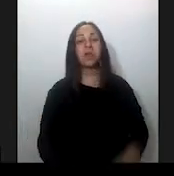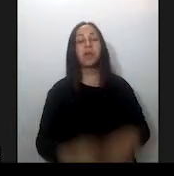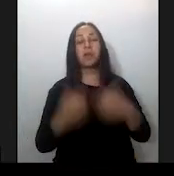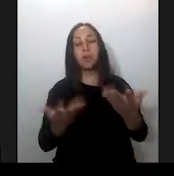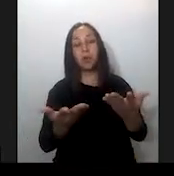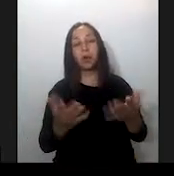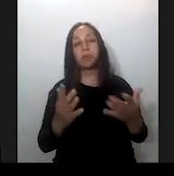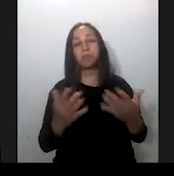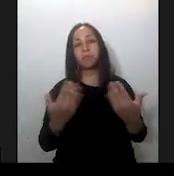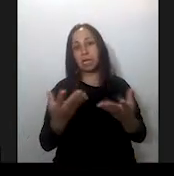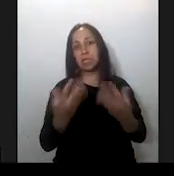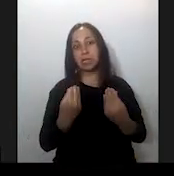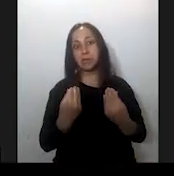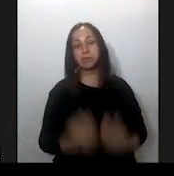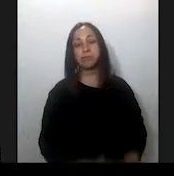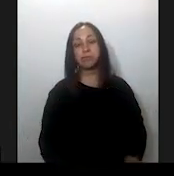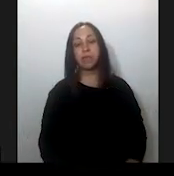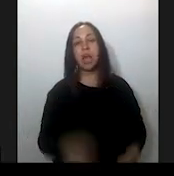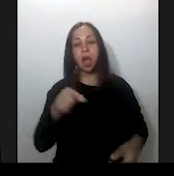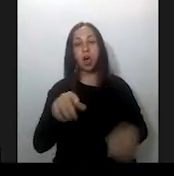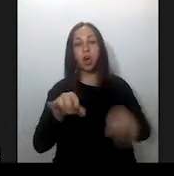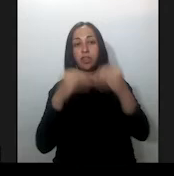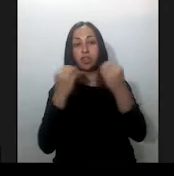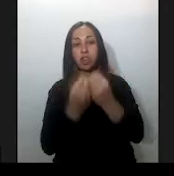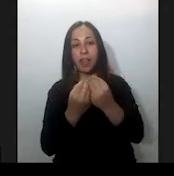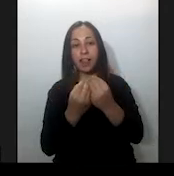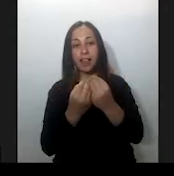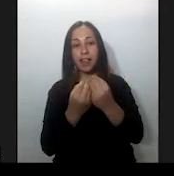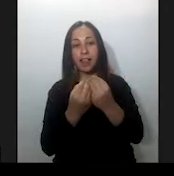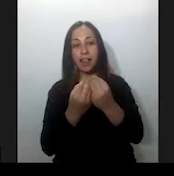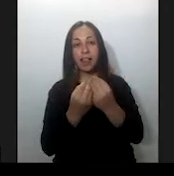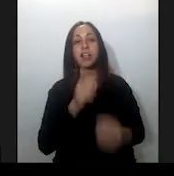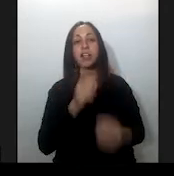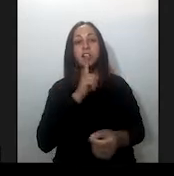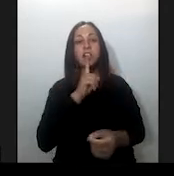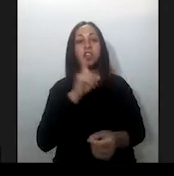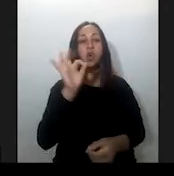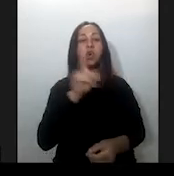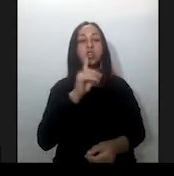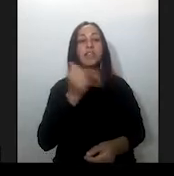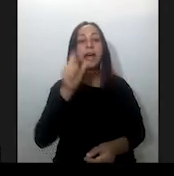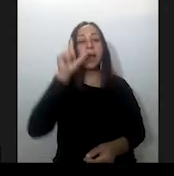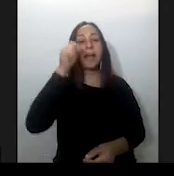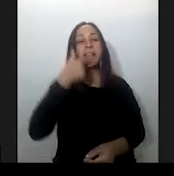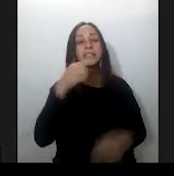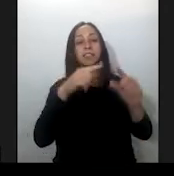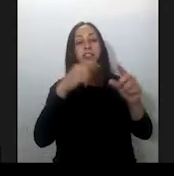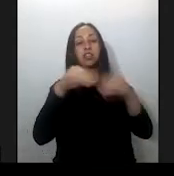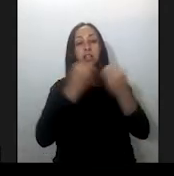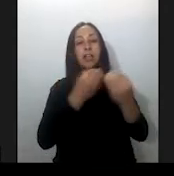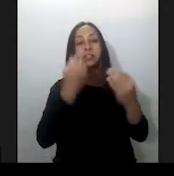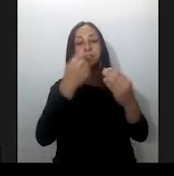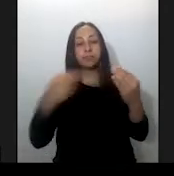Pero bueno, perfectamente me sirve. Acá vamos a poner total o totales. ¿Bien?